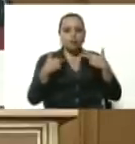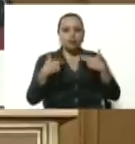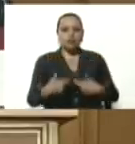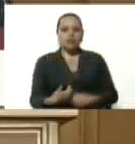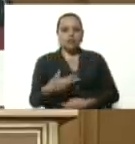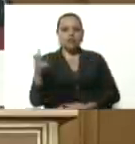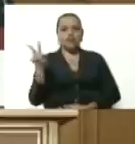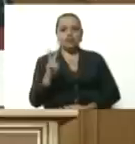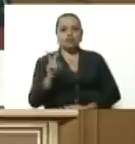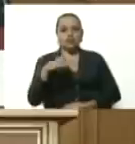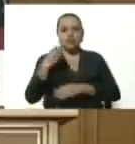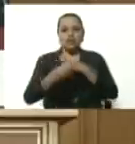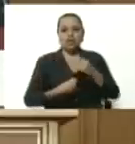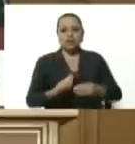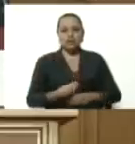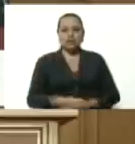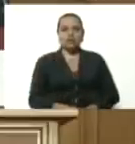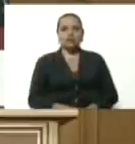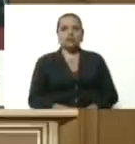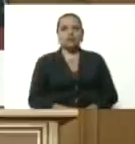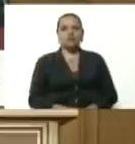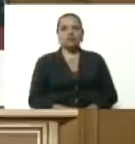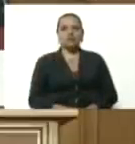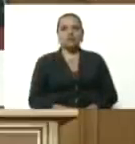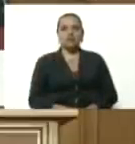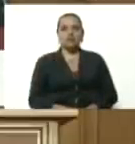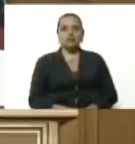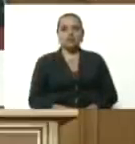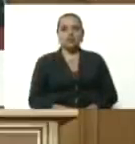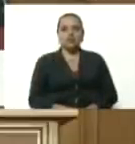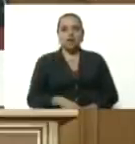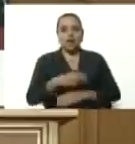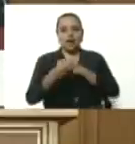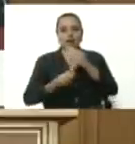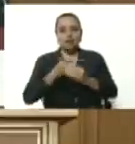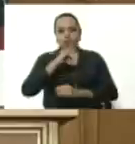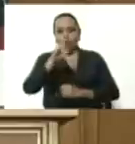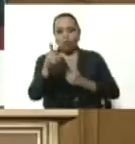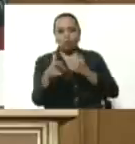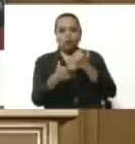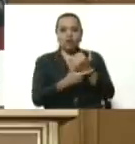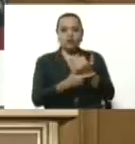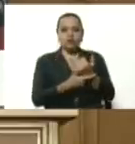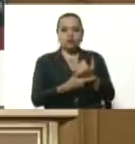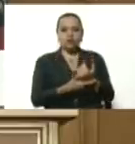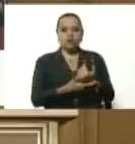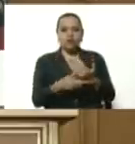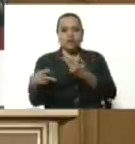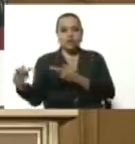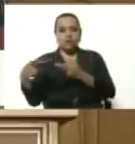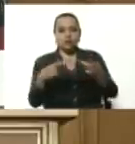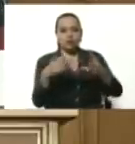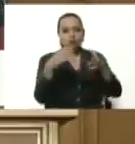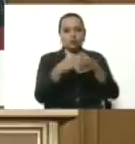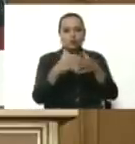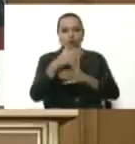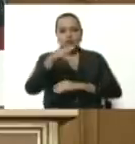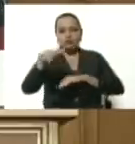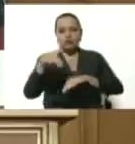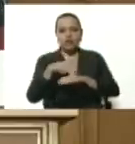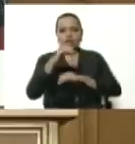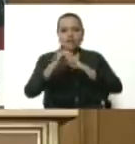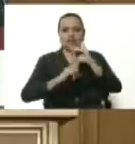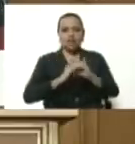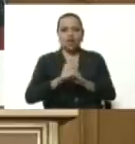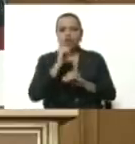su ejecución, a través del cual Juan Gerardo Guaidó Márquez instó a las organizaciones internacionales y nacionales a